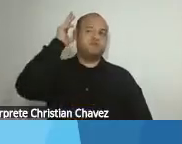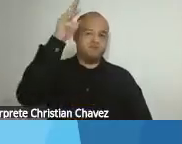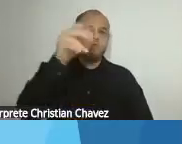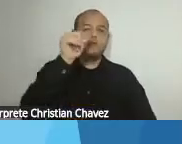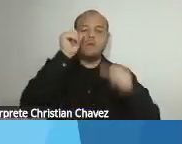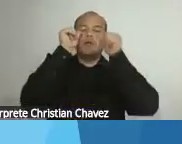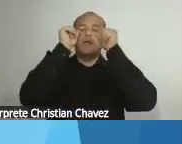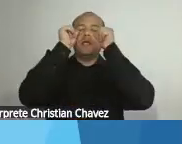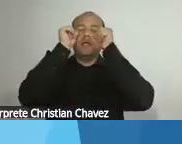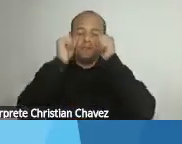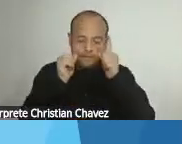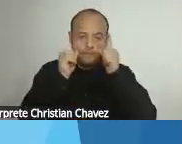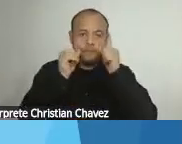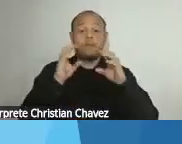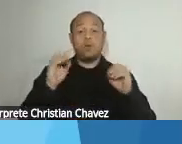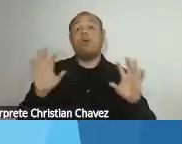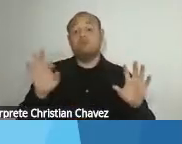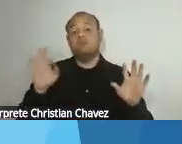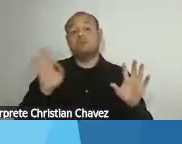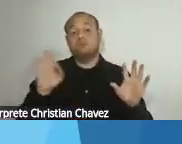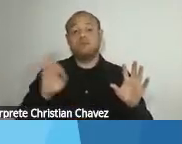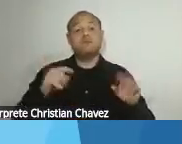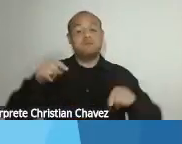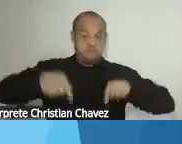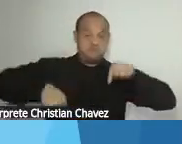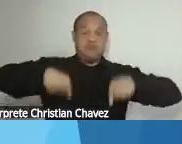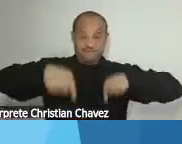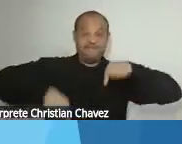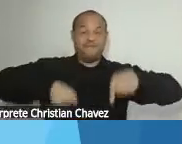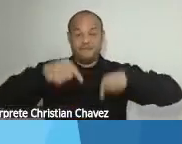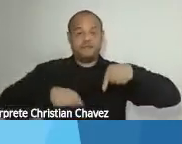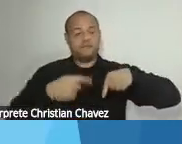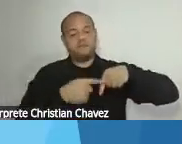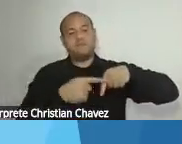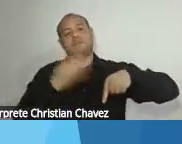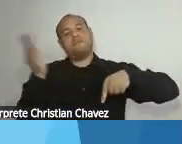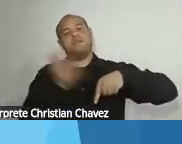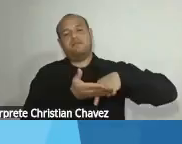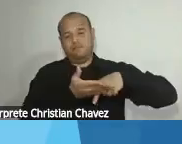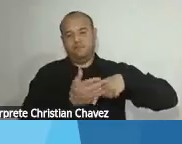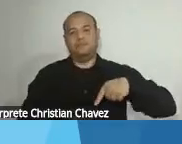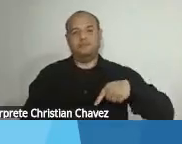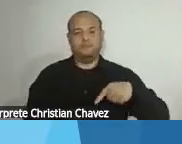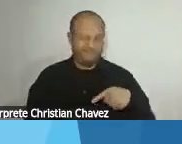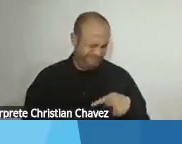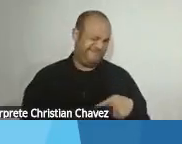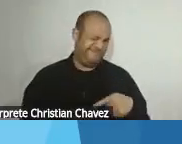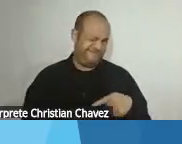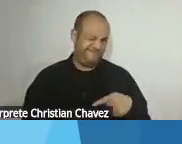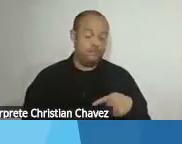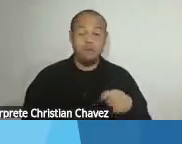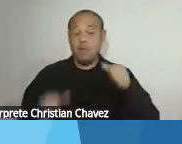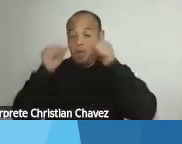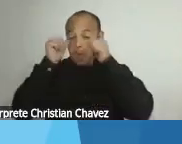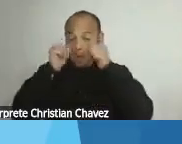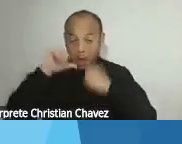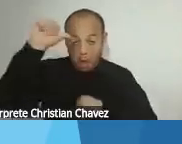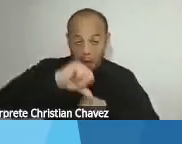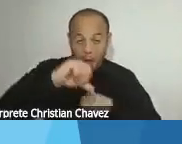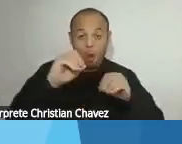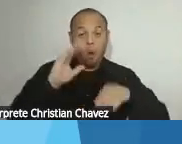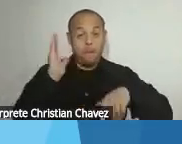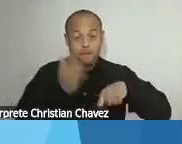o te amputarán un pie. Ok, eso es totalmente falso. ¿Sí? La diabetes